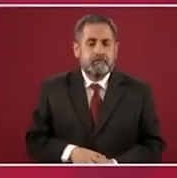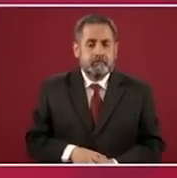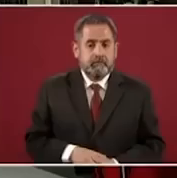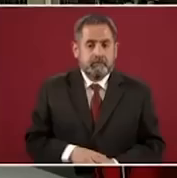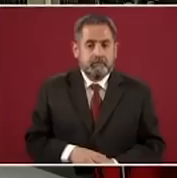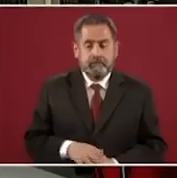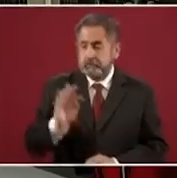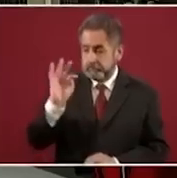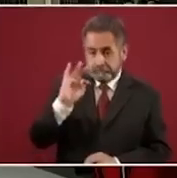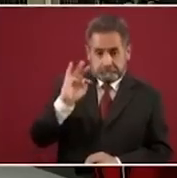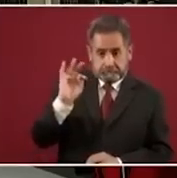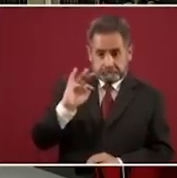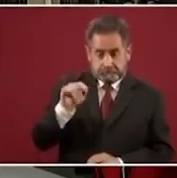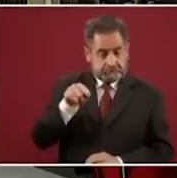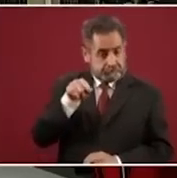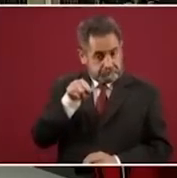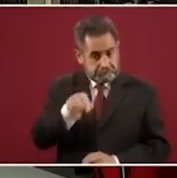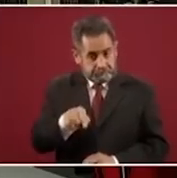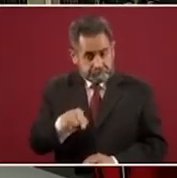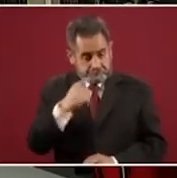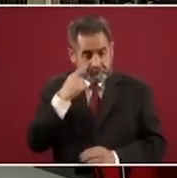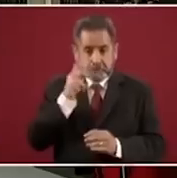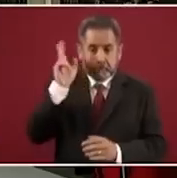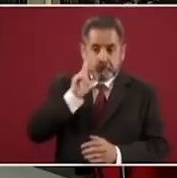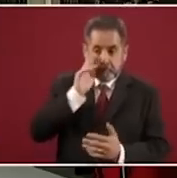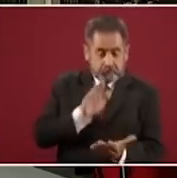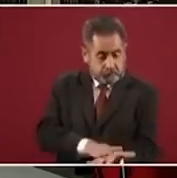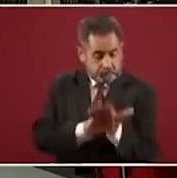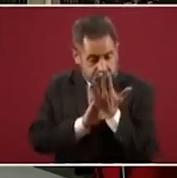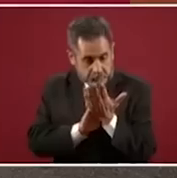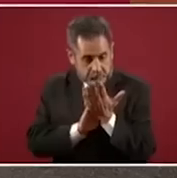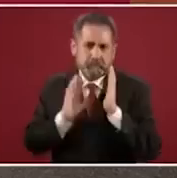bueno, si eso se demuestra, sí.